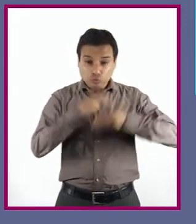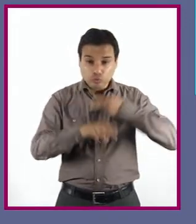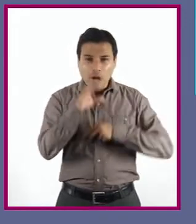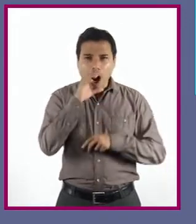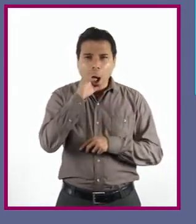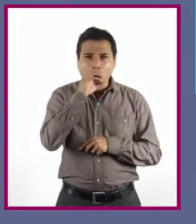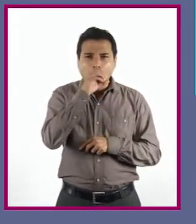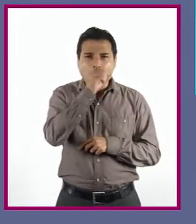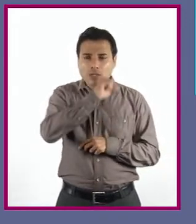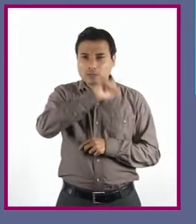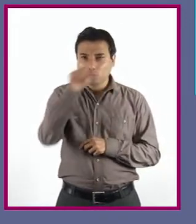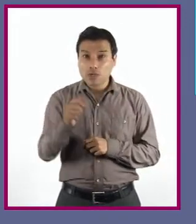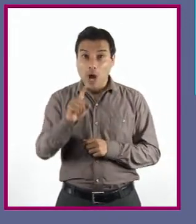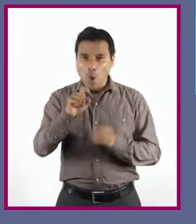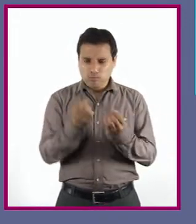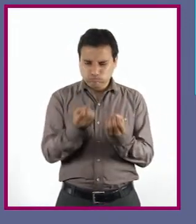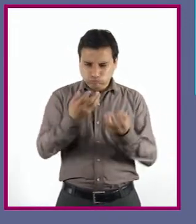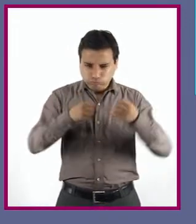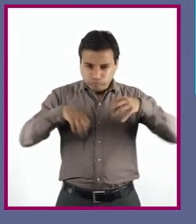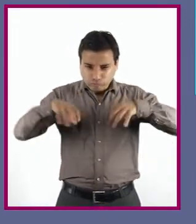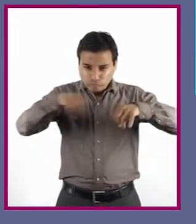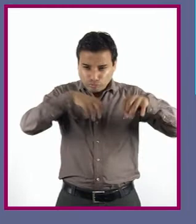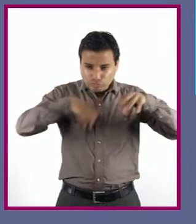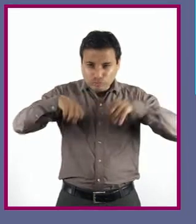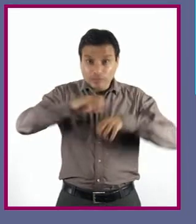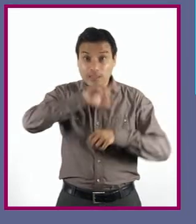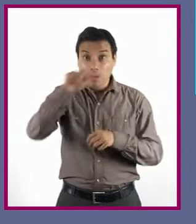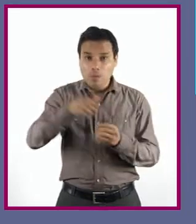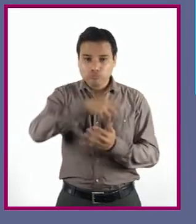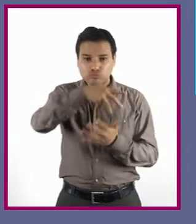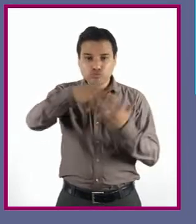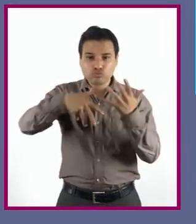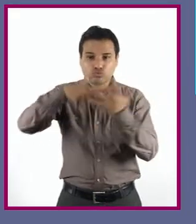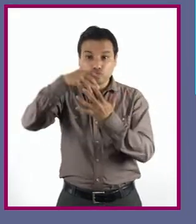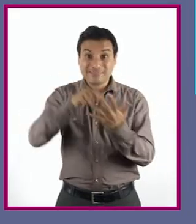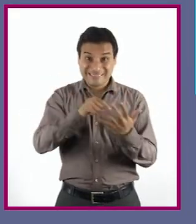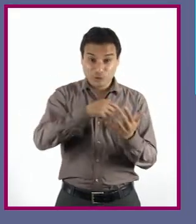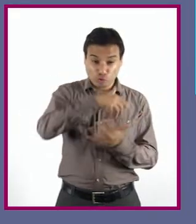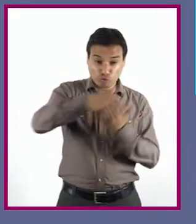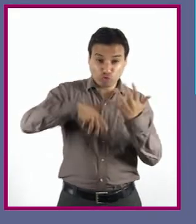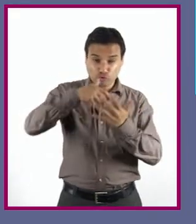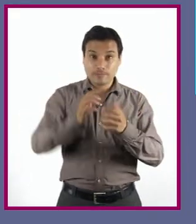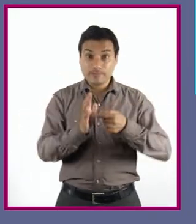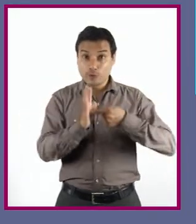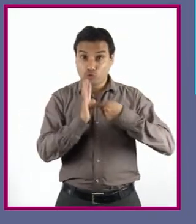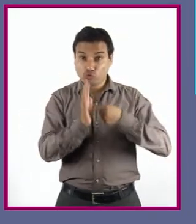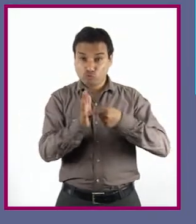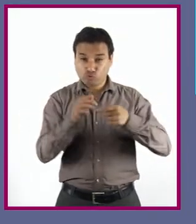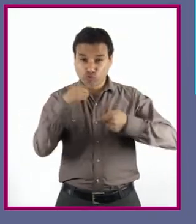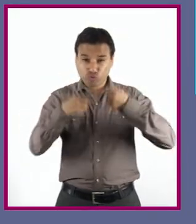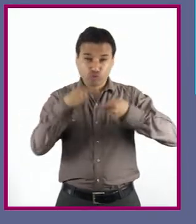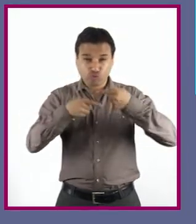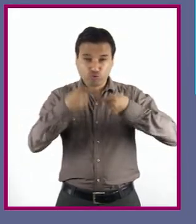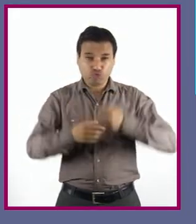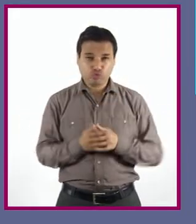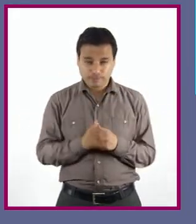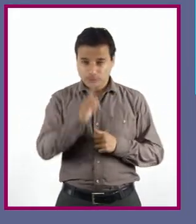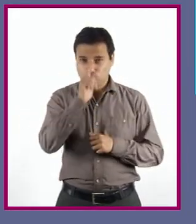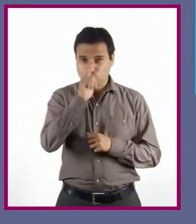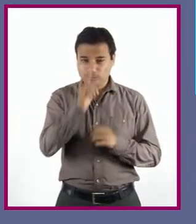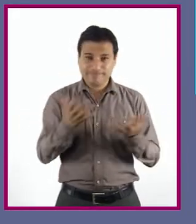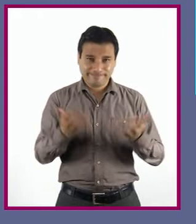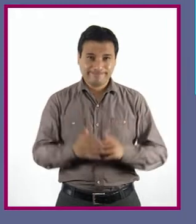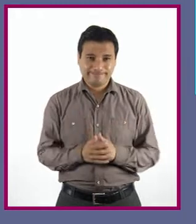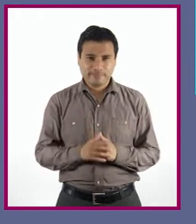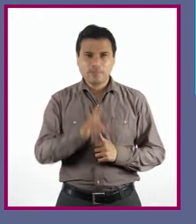para calentar el agua de enormes calderas y hacer vapor. Y ese vapor hace que se activen las turbinas y el generador. El